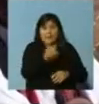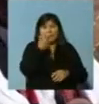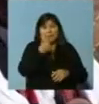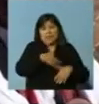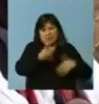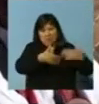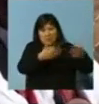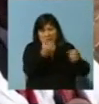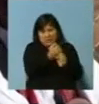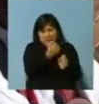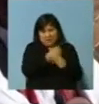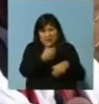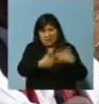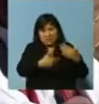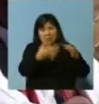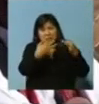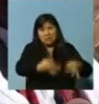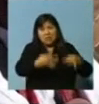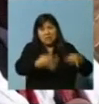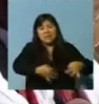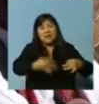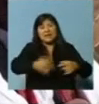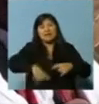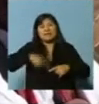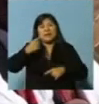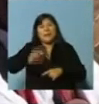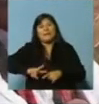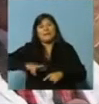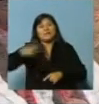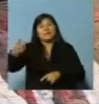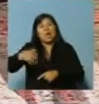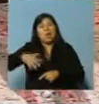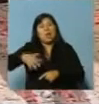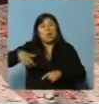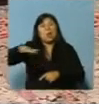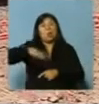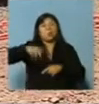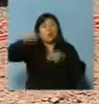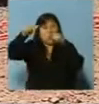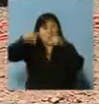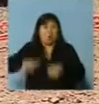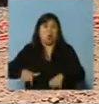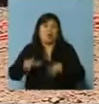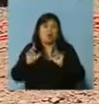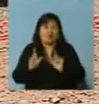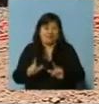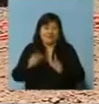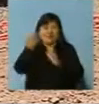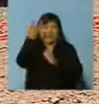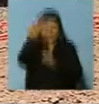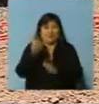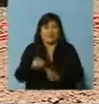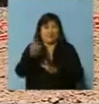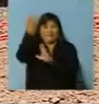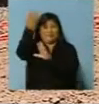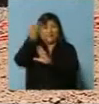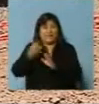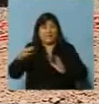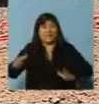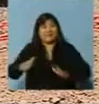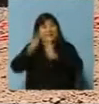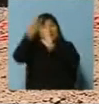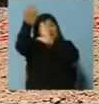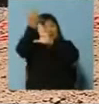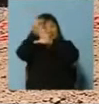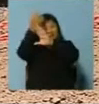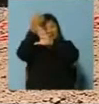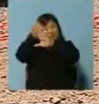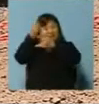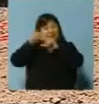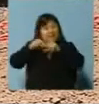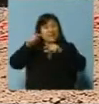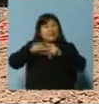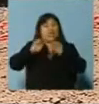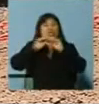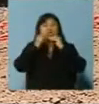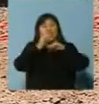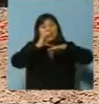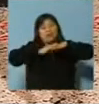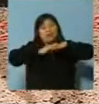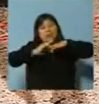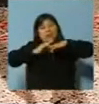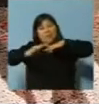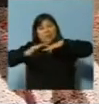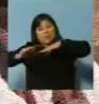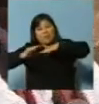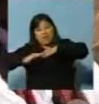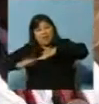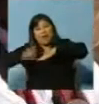éxito, estamos tranquilos. Y hoy ponemos en funcionamiento esta planta fotovoltaica que cuenta con 80